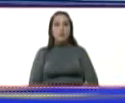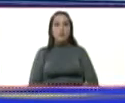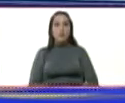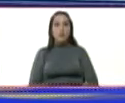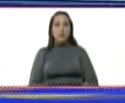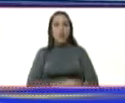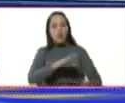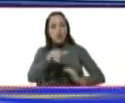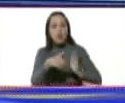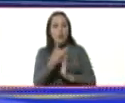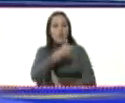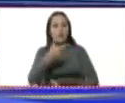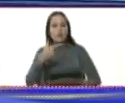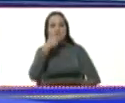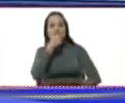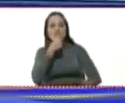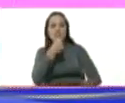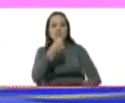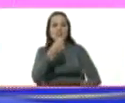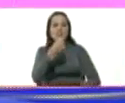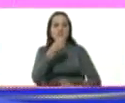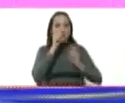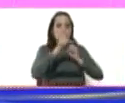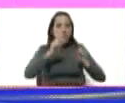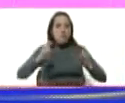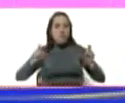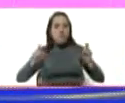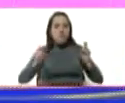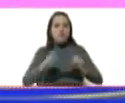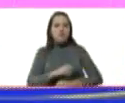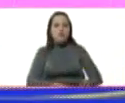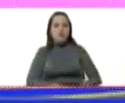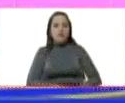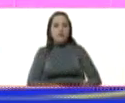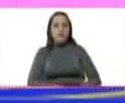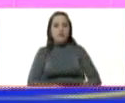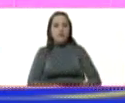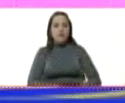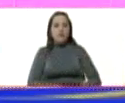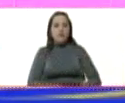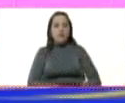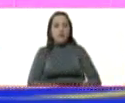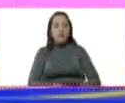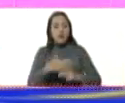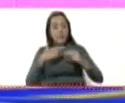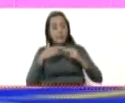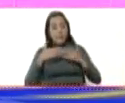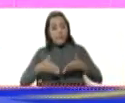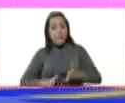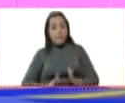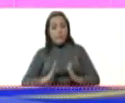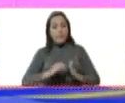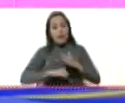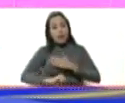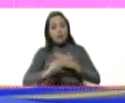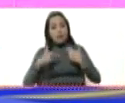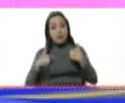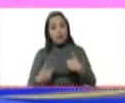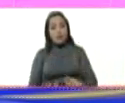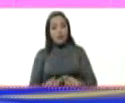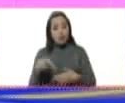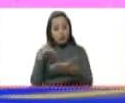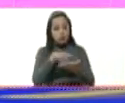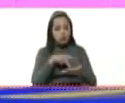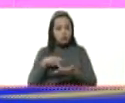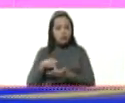las facilitadoras, formadoras y facilitadores de parto humanizado presentes aquí.